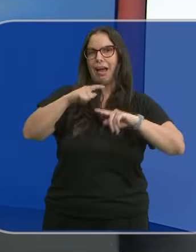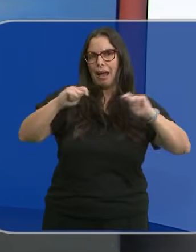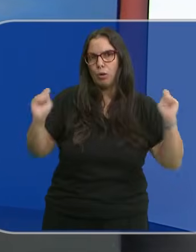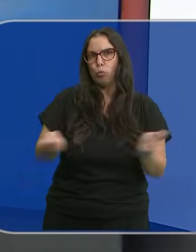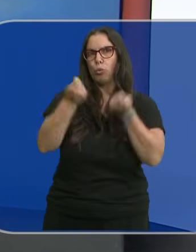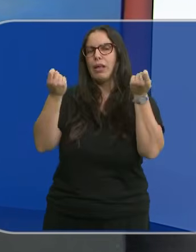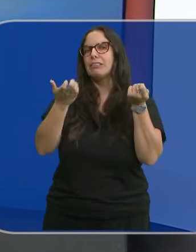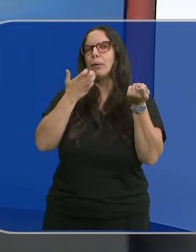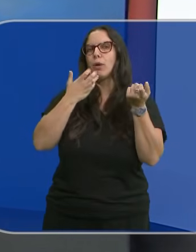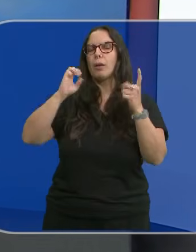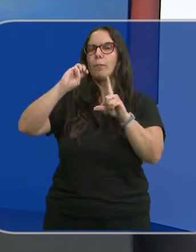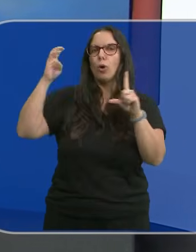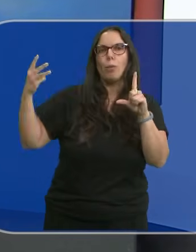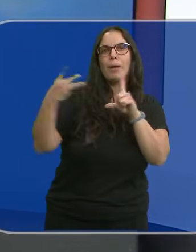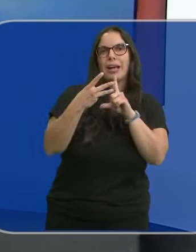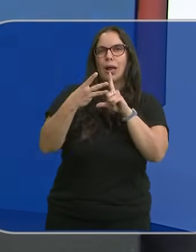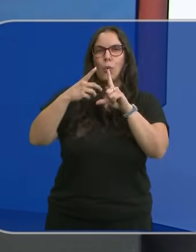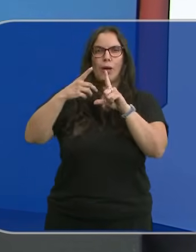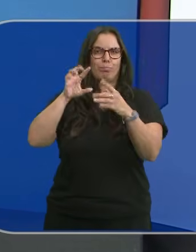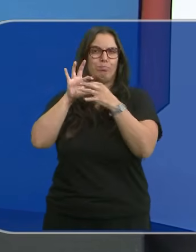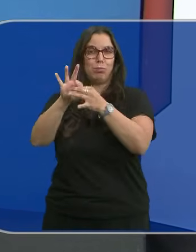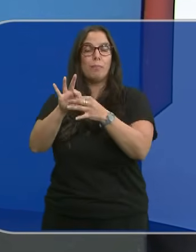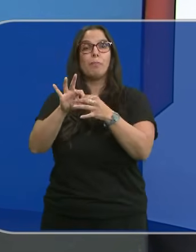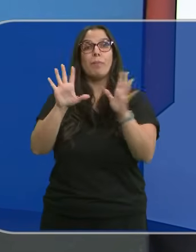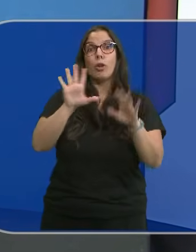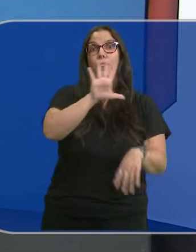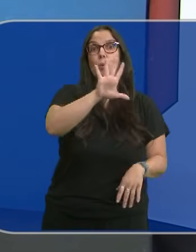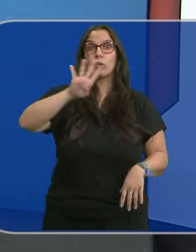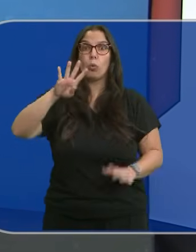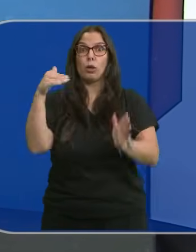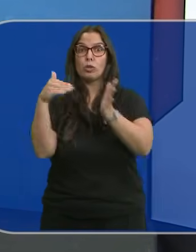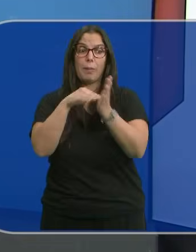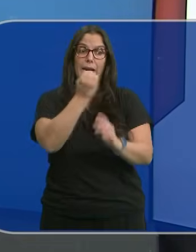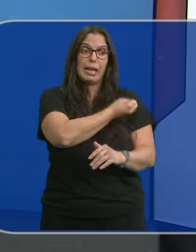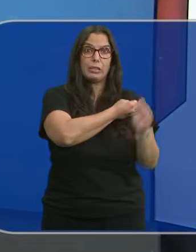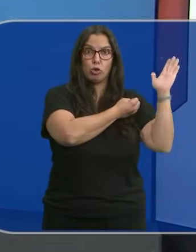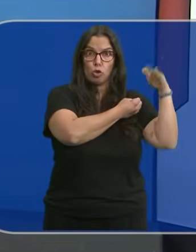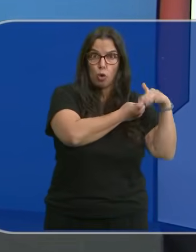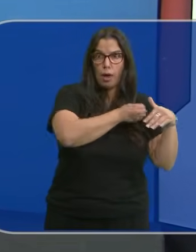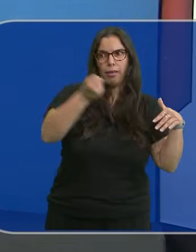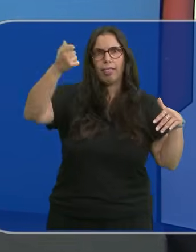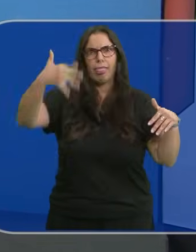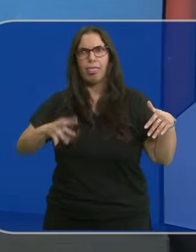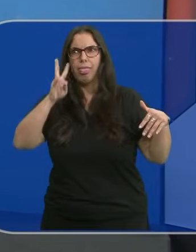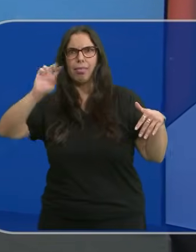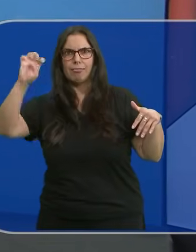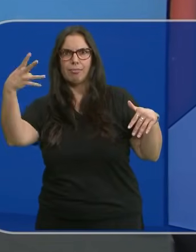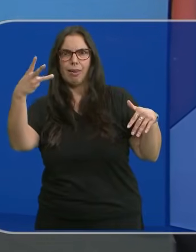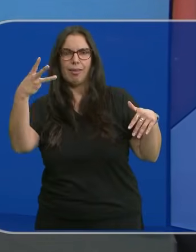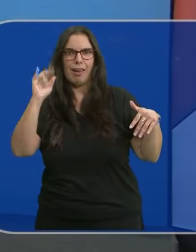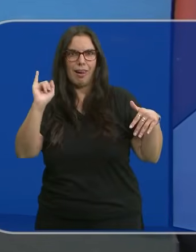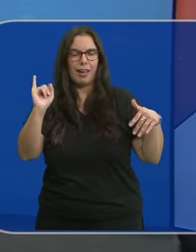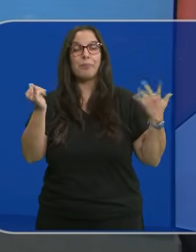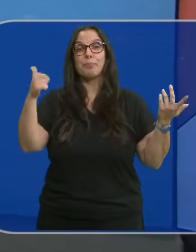plataformas digitales como Booking o Airbnb. Pero hay 54.000 que no están en ese registro y que se han detectado en esos portales. Si